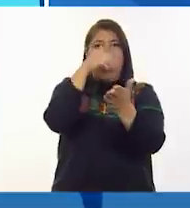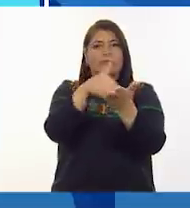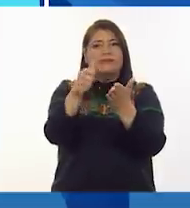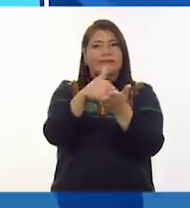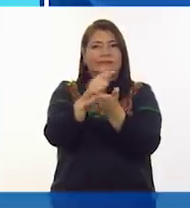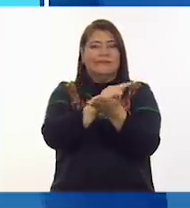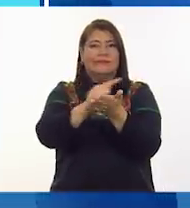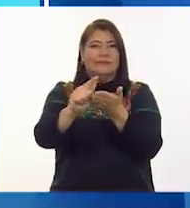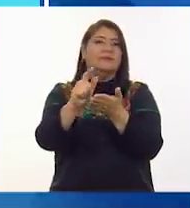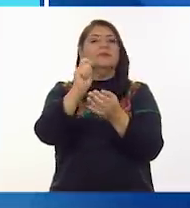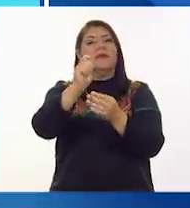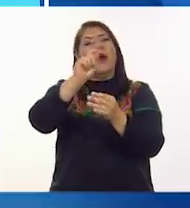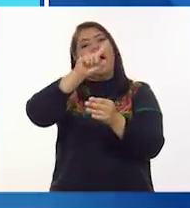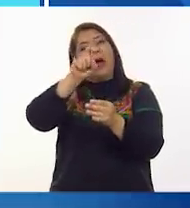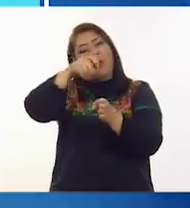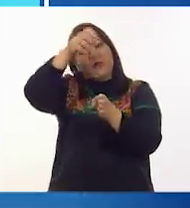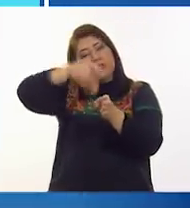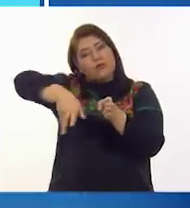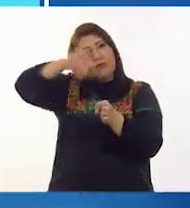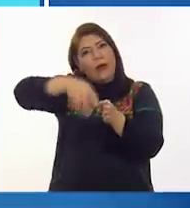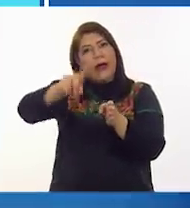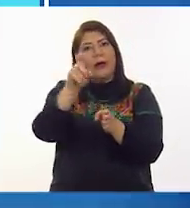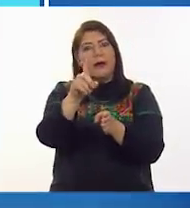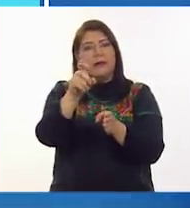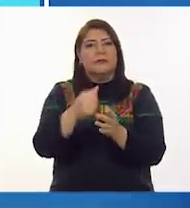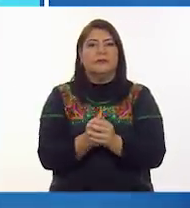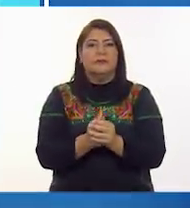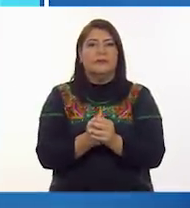uñas. Enjuaga tus manos con agua.